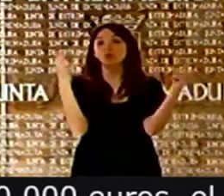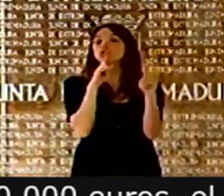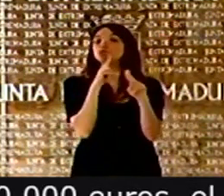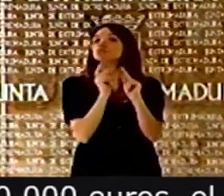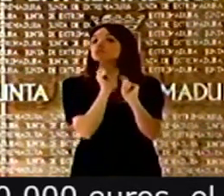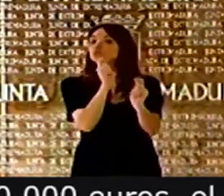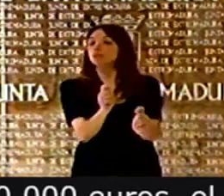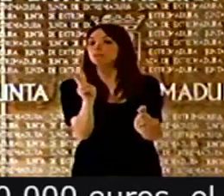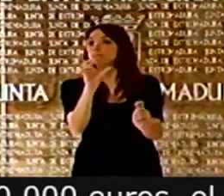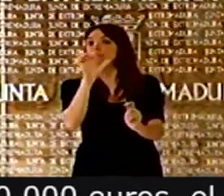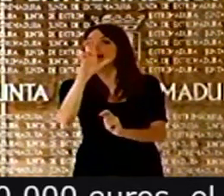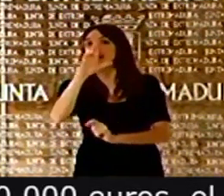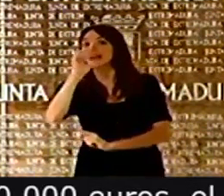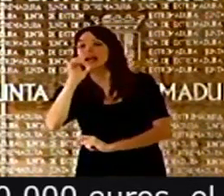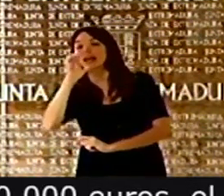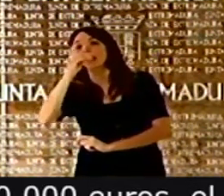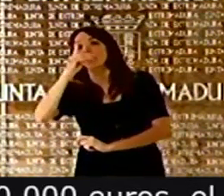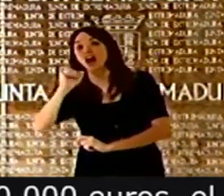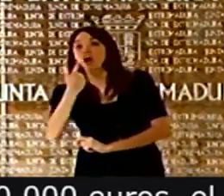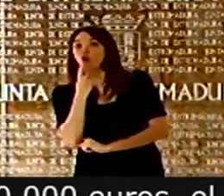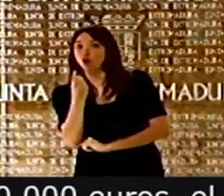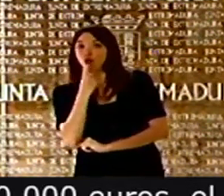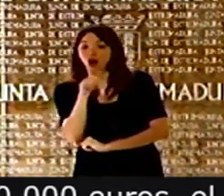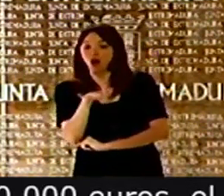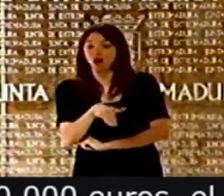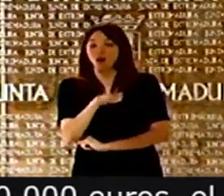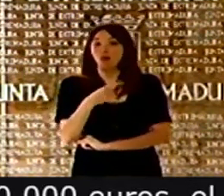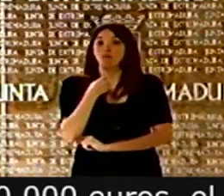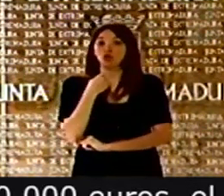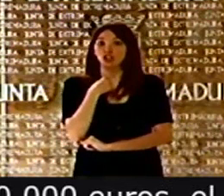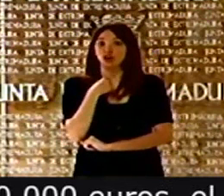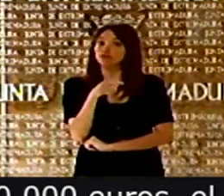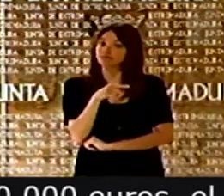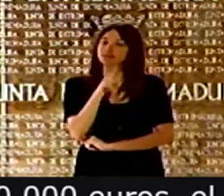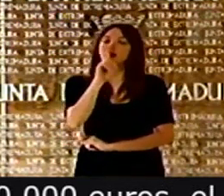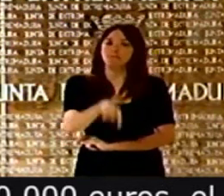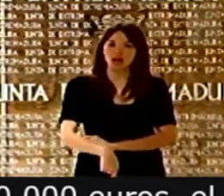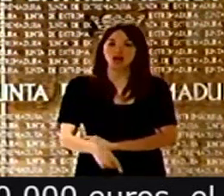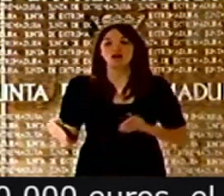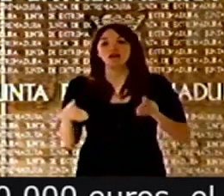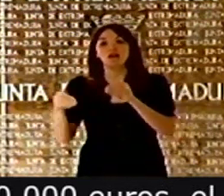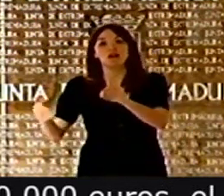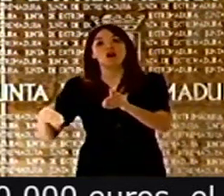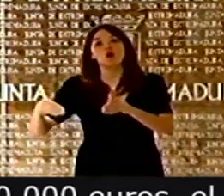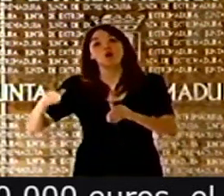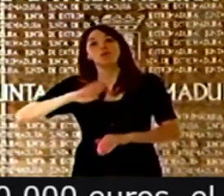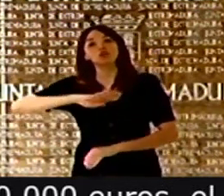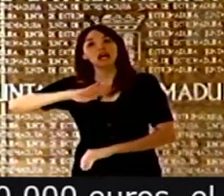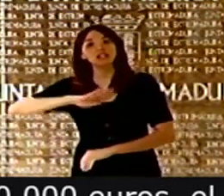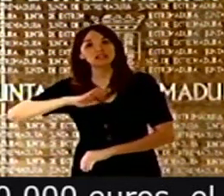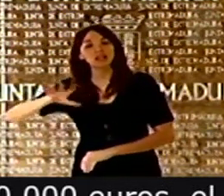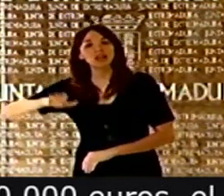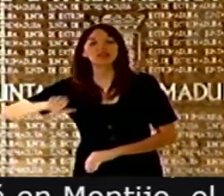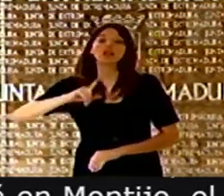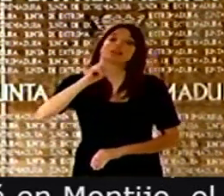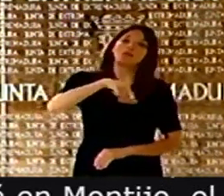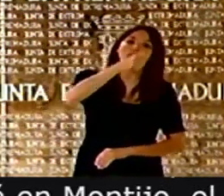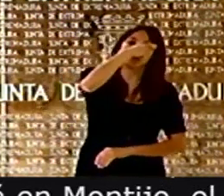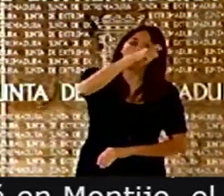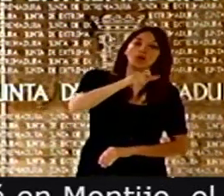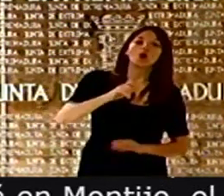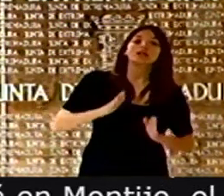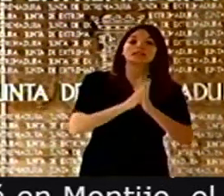La Vereda Colorá en Montijo por más de 190.000 euros, el camino de Montancha en el término municipal de San Pedro de Mérida por más de 200.000